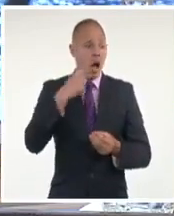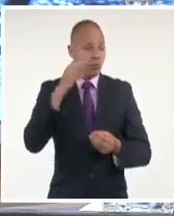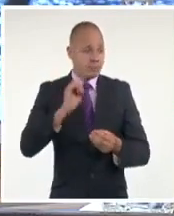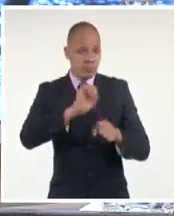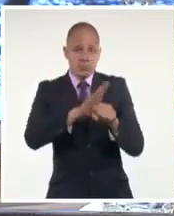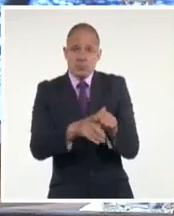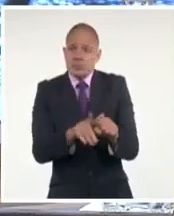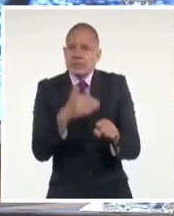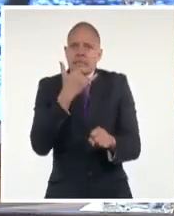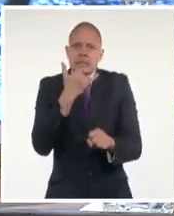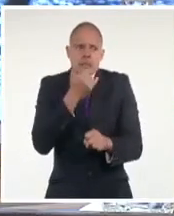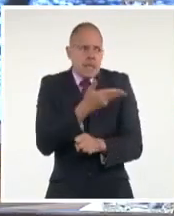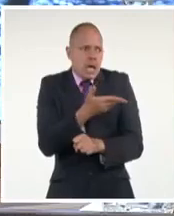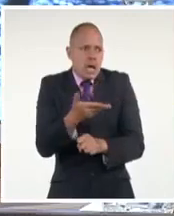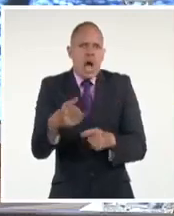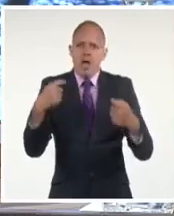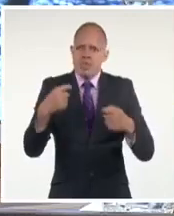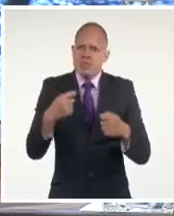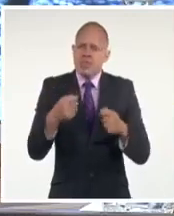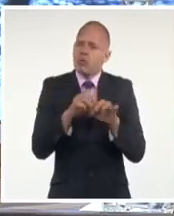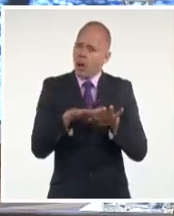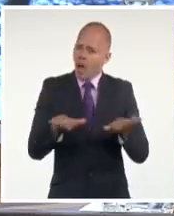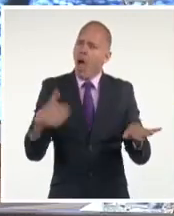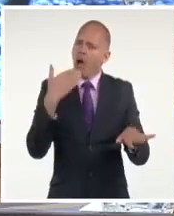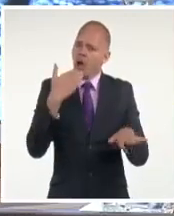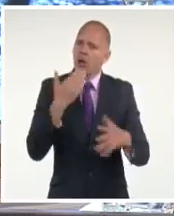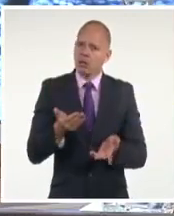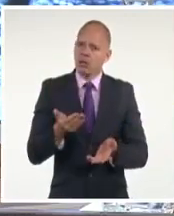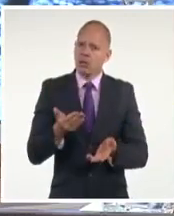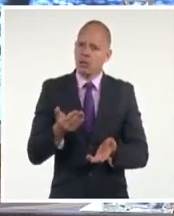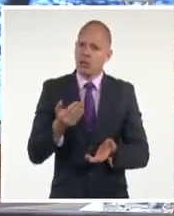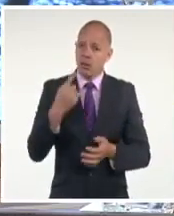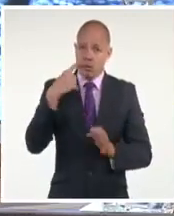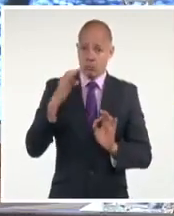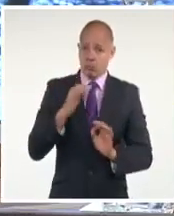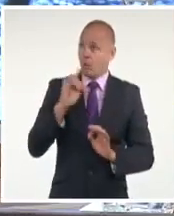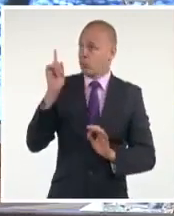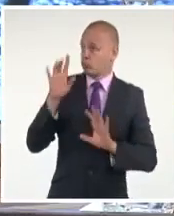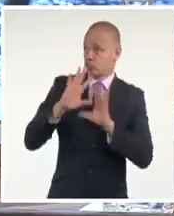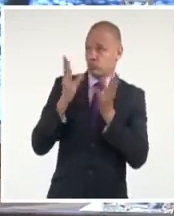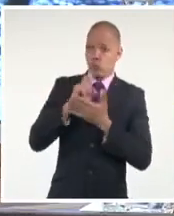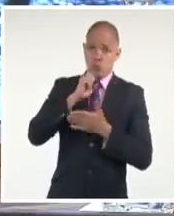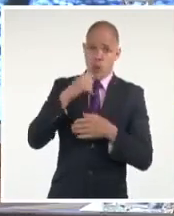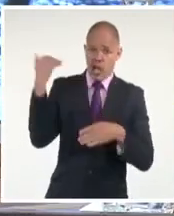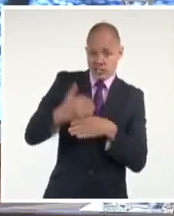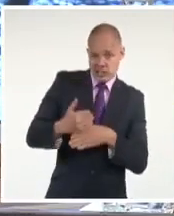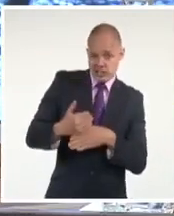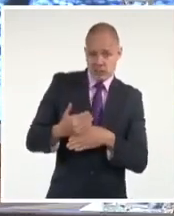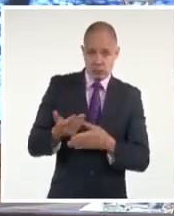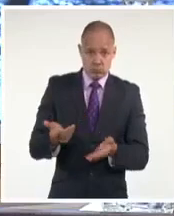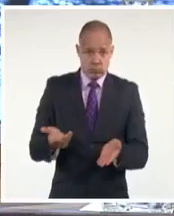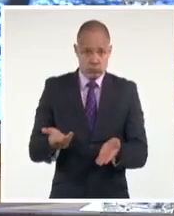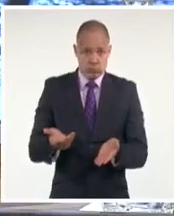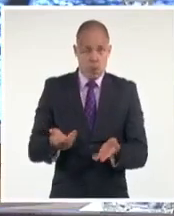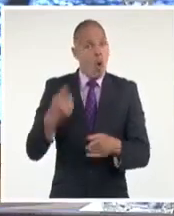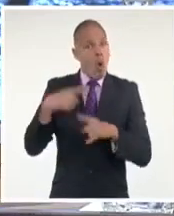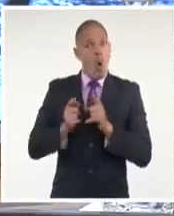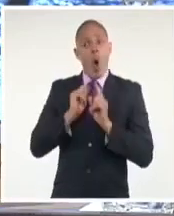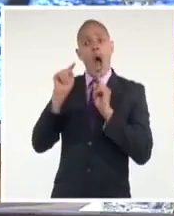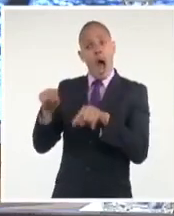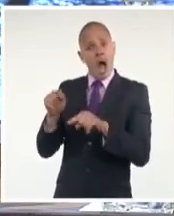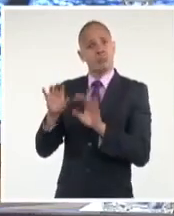COVID-19. Podría también dejar de usar los medios de represión con que reprime brutalmente la policía en los Estados